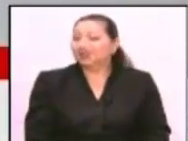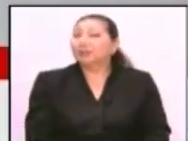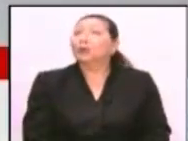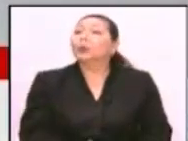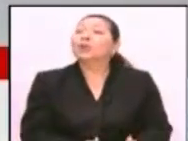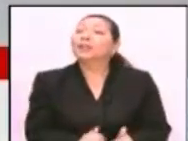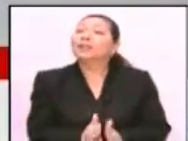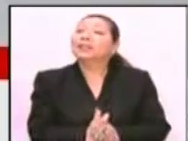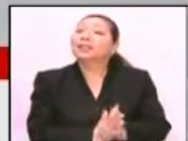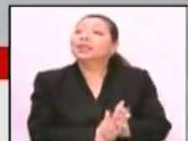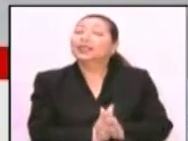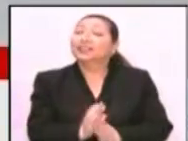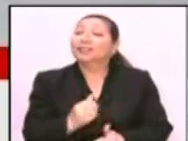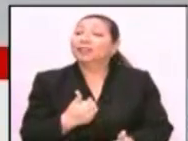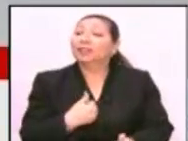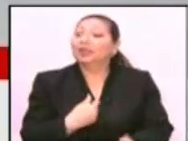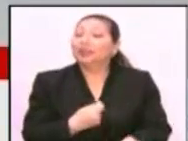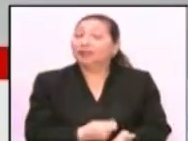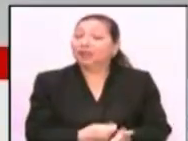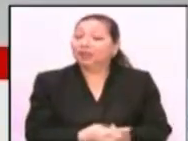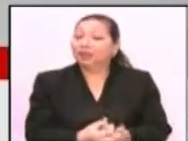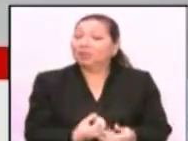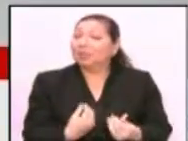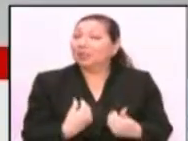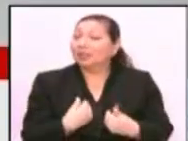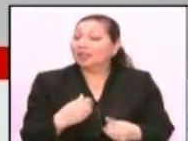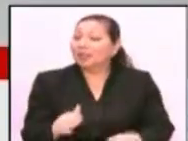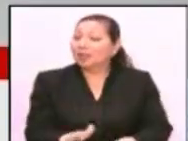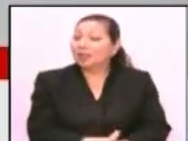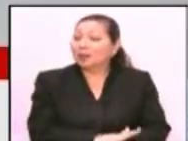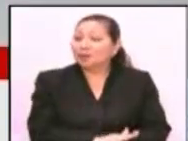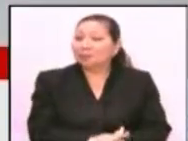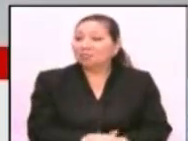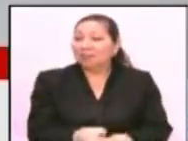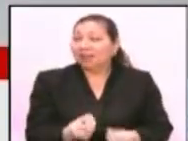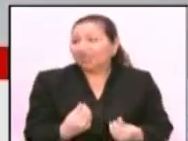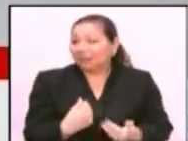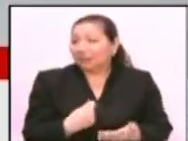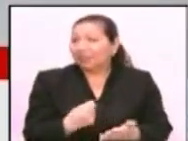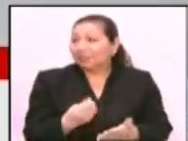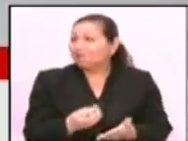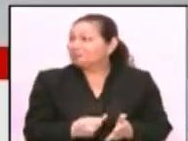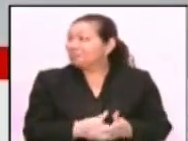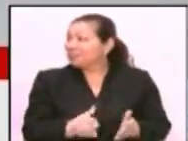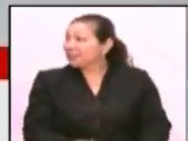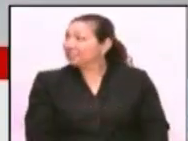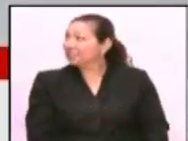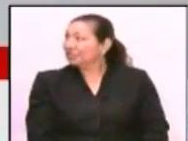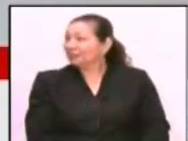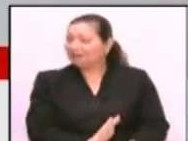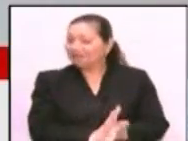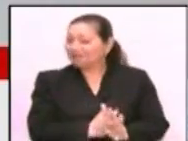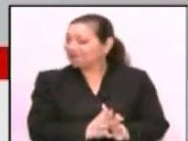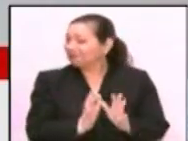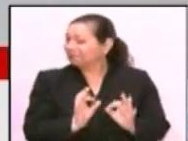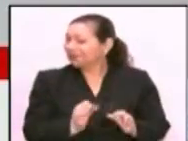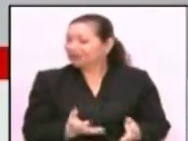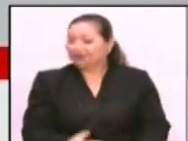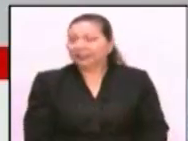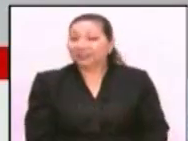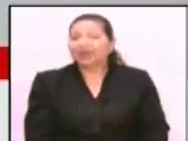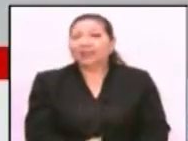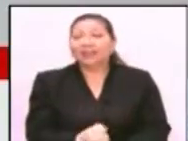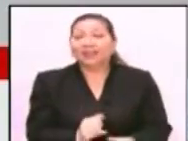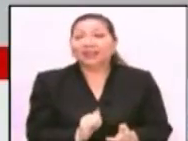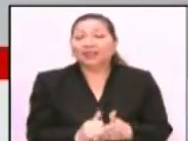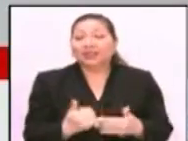¿cuál es el beneficio? O sea, si yo tengo un riesgo tan alto como tener que cubrir, supongo que tengo entonces una ganancia inmensa, porque casi nadie se arriesga, salvo